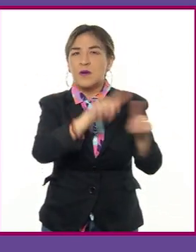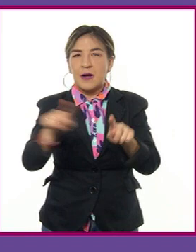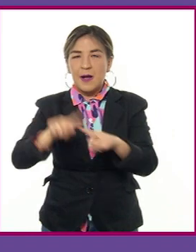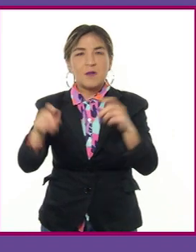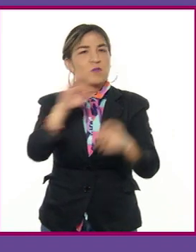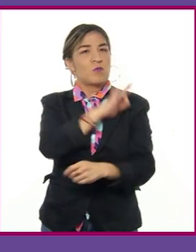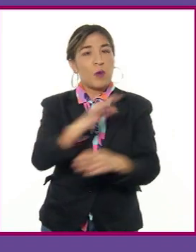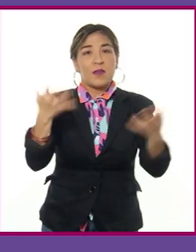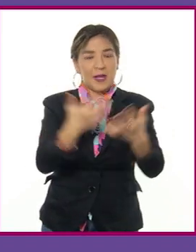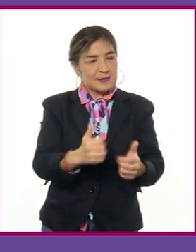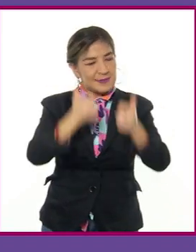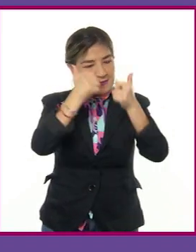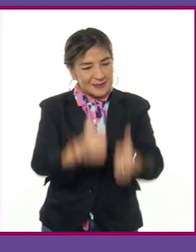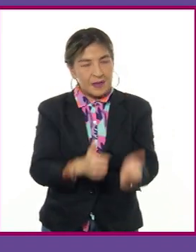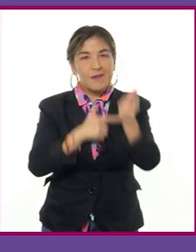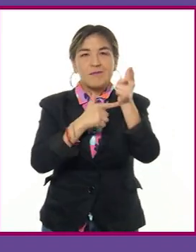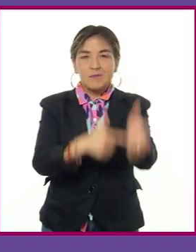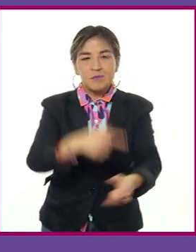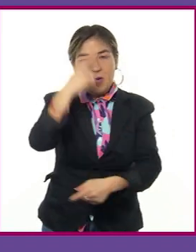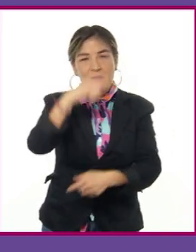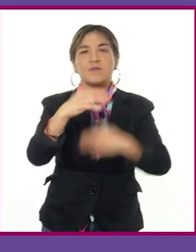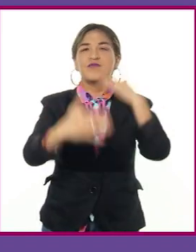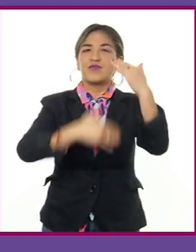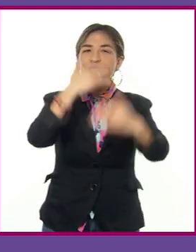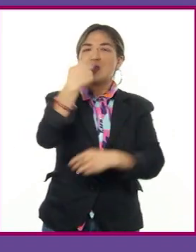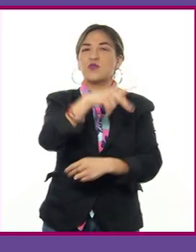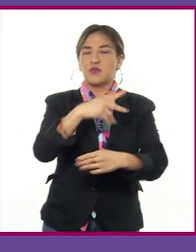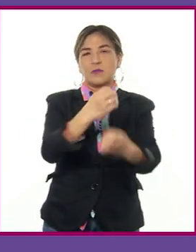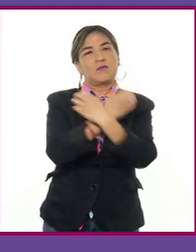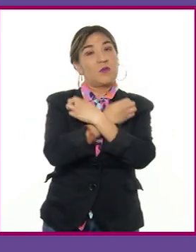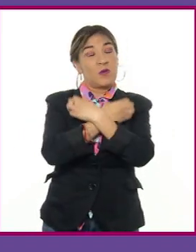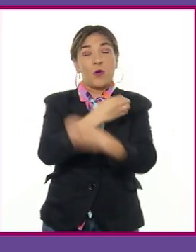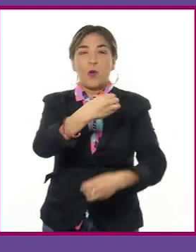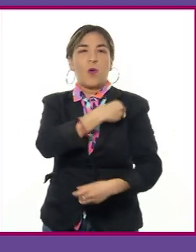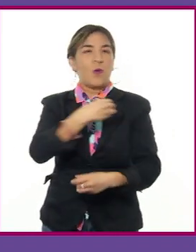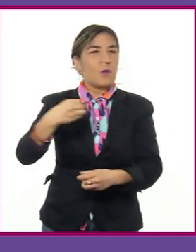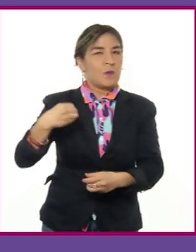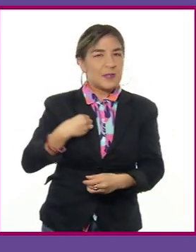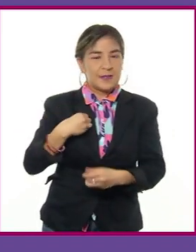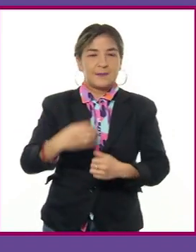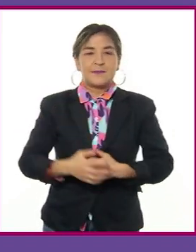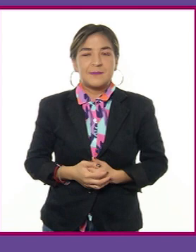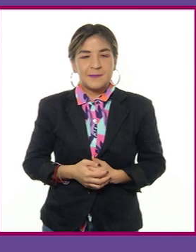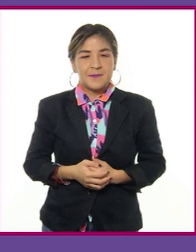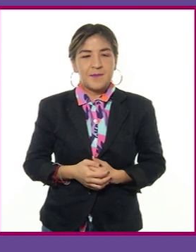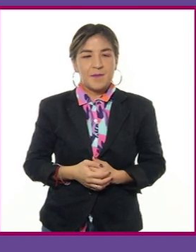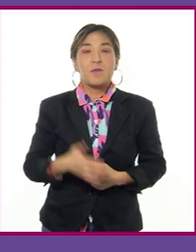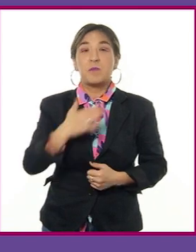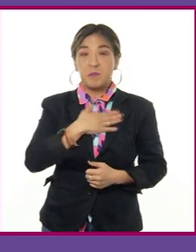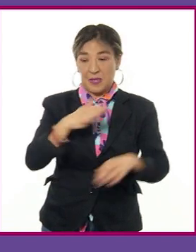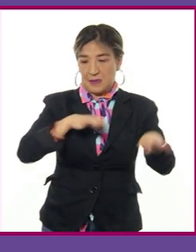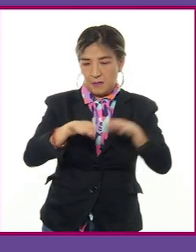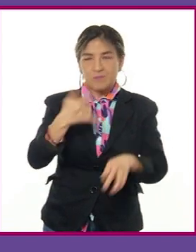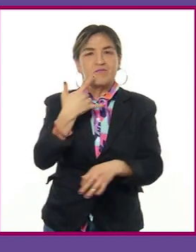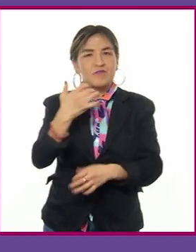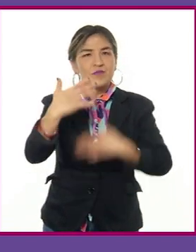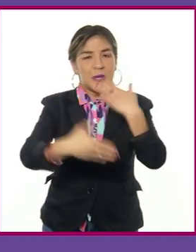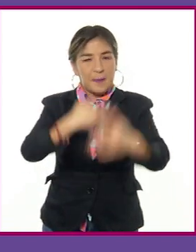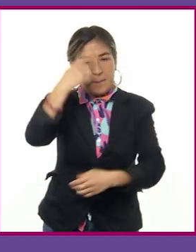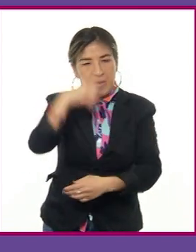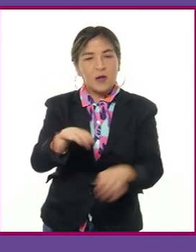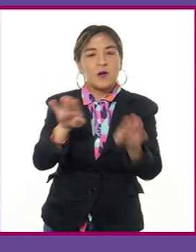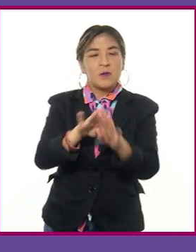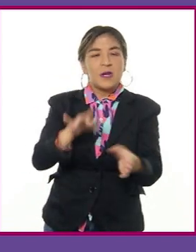accedan, permanezcan y concluyan la educación obligatoria. Daría lo mejor de mi trabajo para que sea un beneficio para